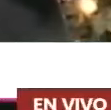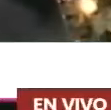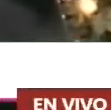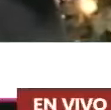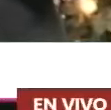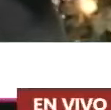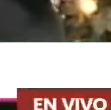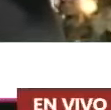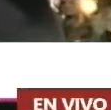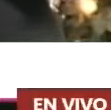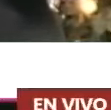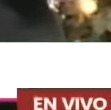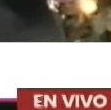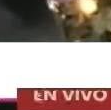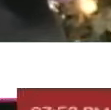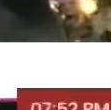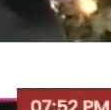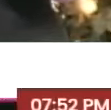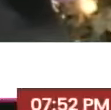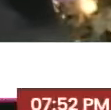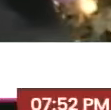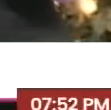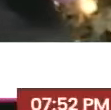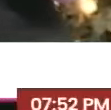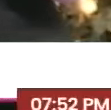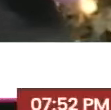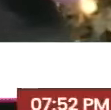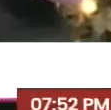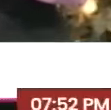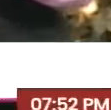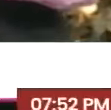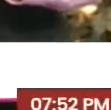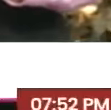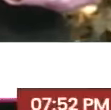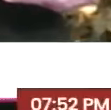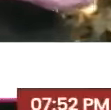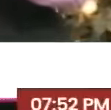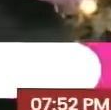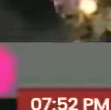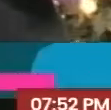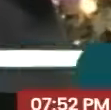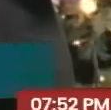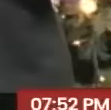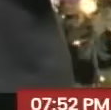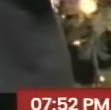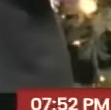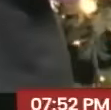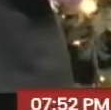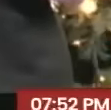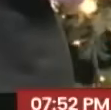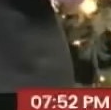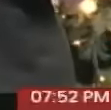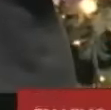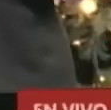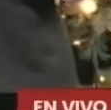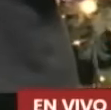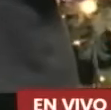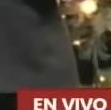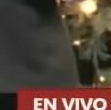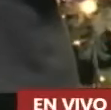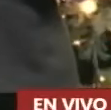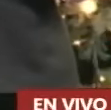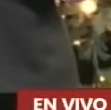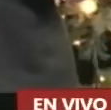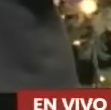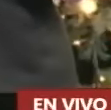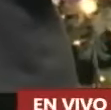nuestra espiritualidad. Vamos a hablar ahora de finanzas, presidente, a través de del portal Banca y Negocios. Balance de los 100 días.